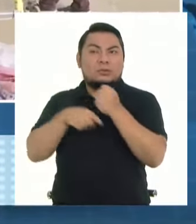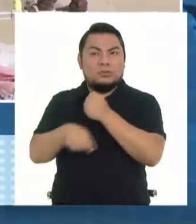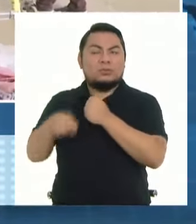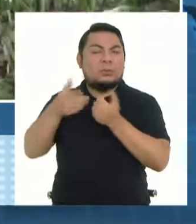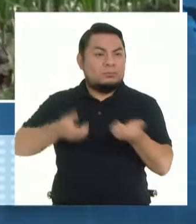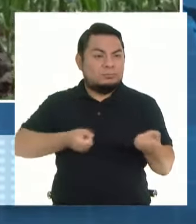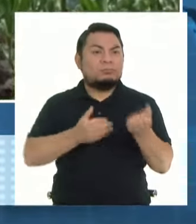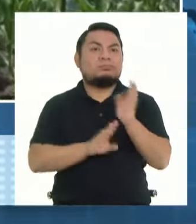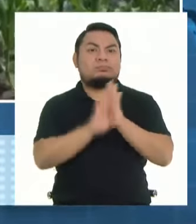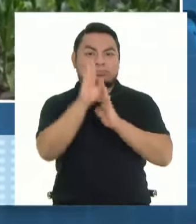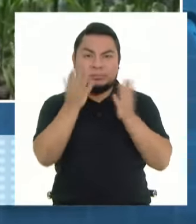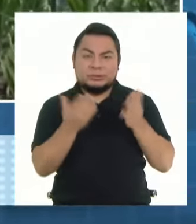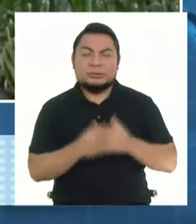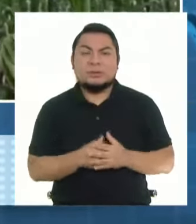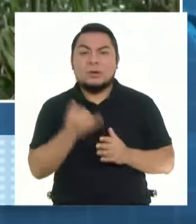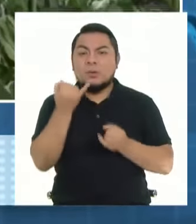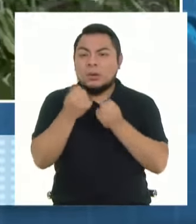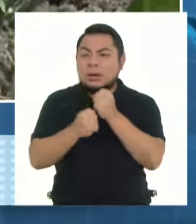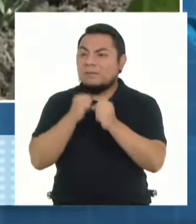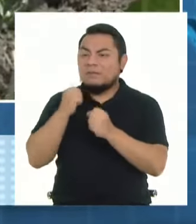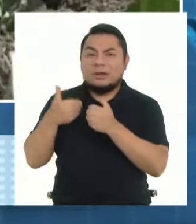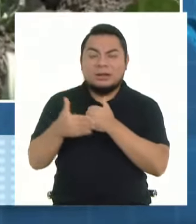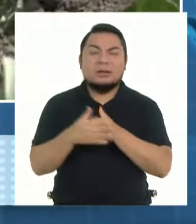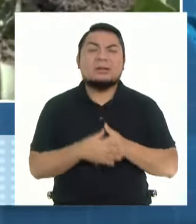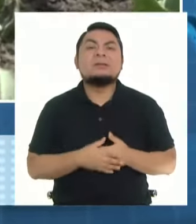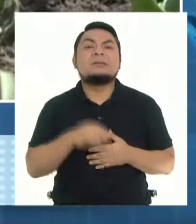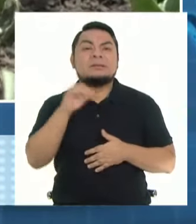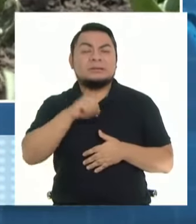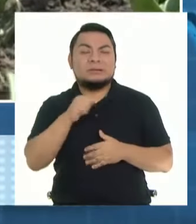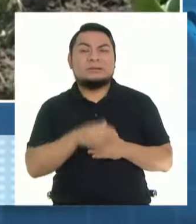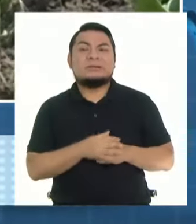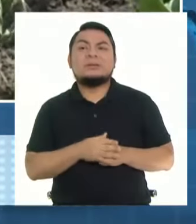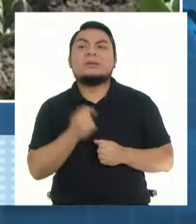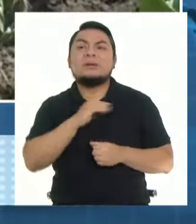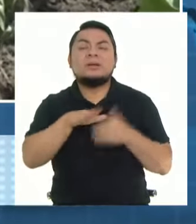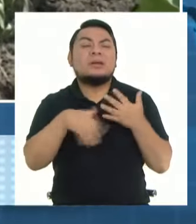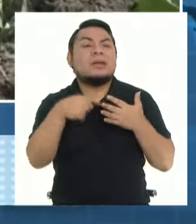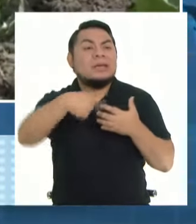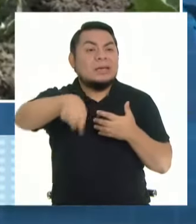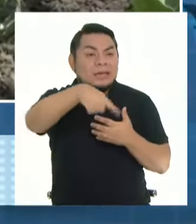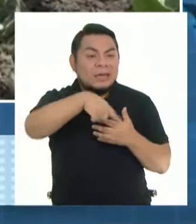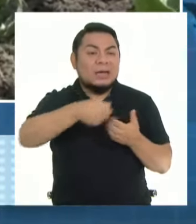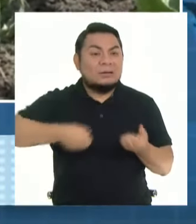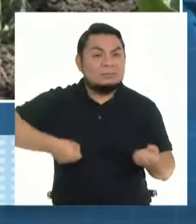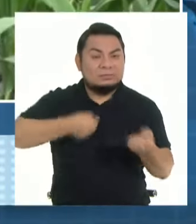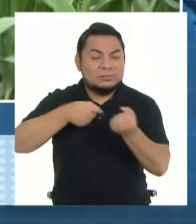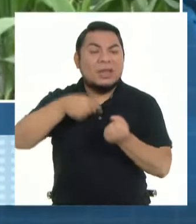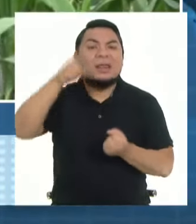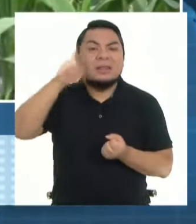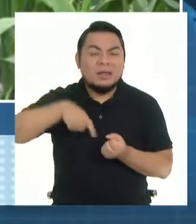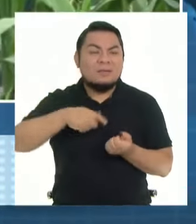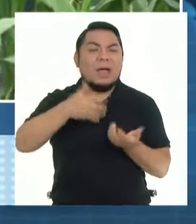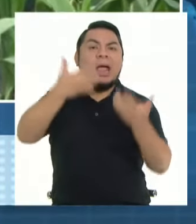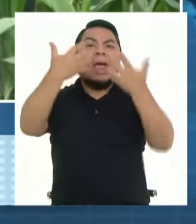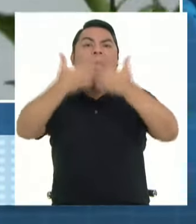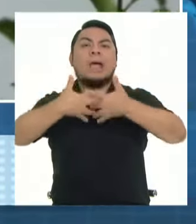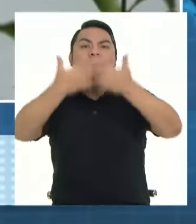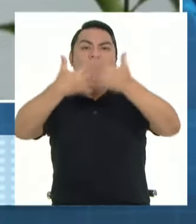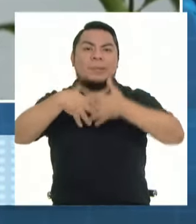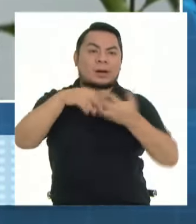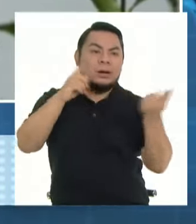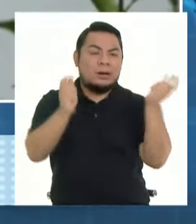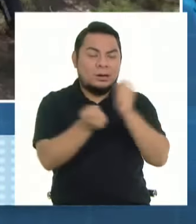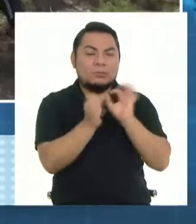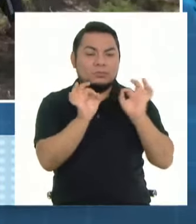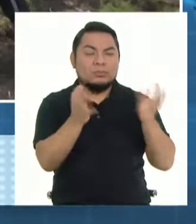últimos años. Sí, estamos hablando de un proceso de industrialización, pero amigable, pues no. Nosotros no pensamos en